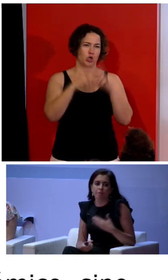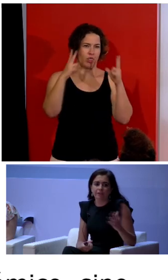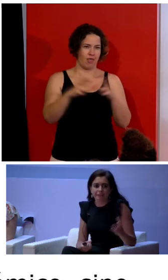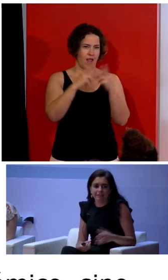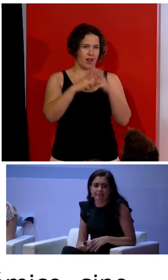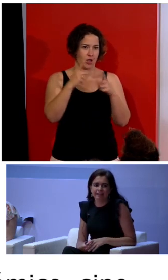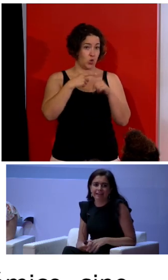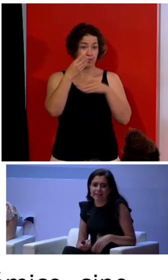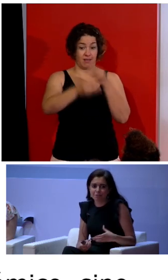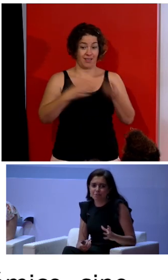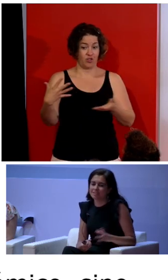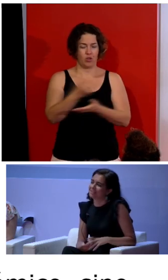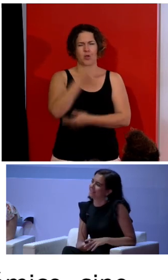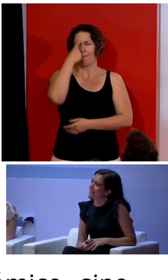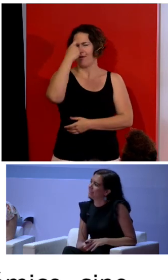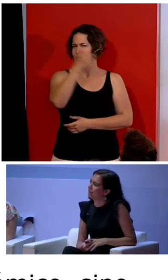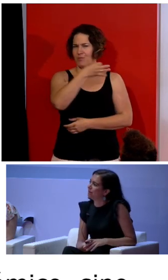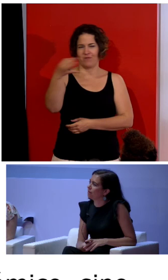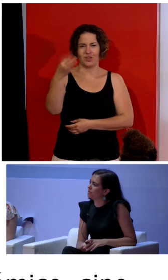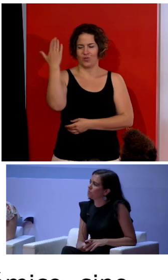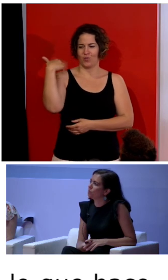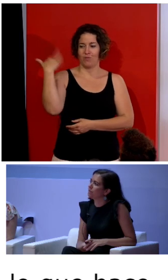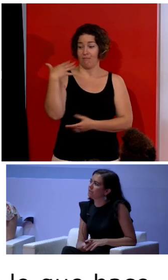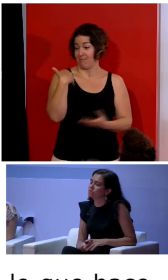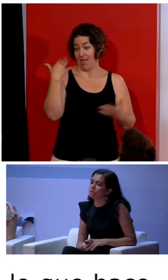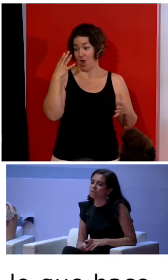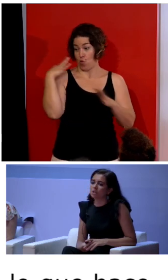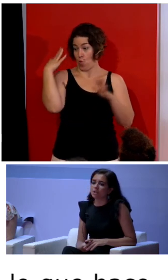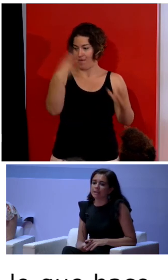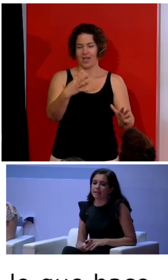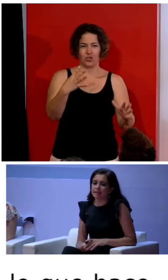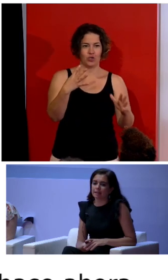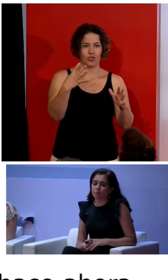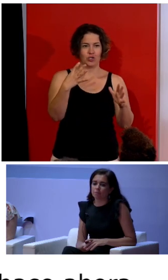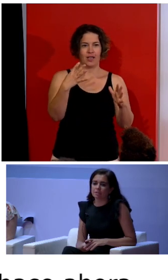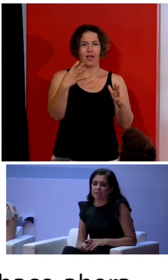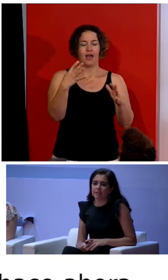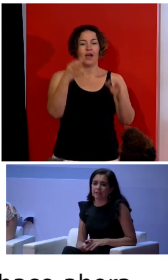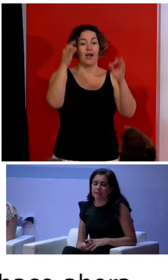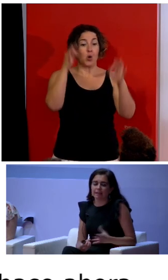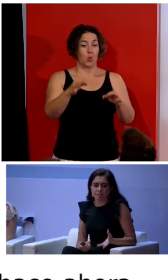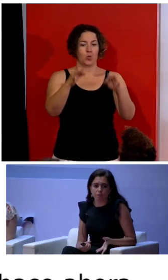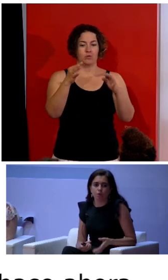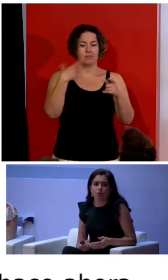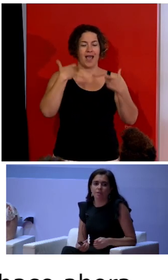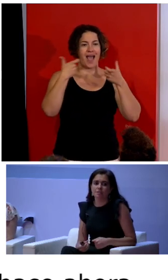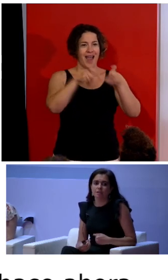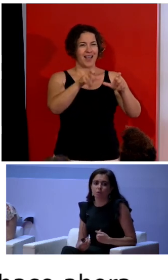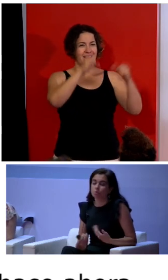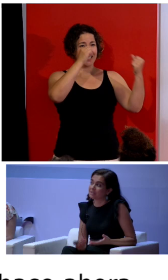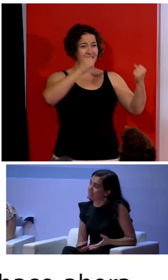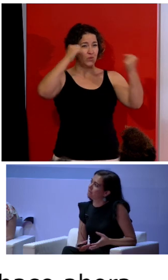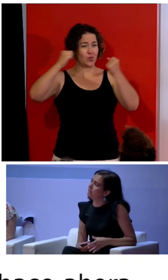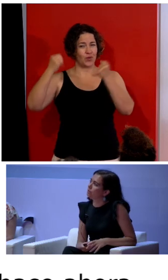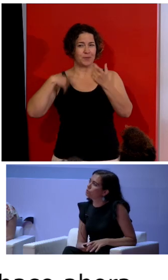recuerdo perfectamente aquel año, pues hace ahora mismo 9 años, en el que bueno, pues el área de instituciones